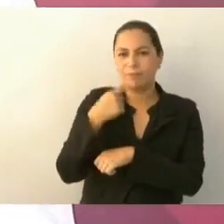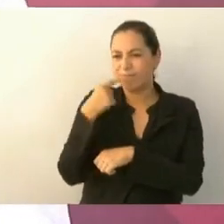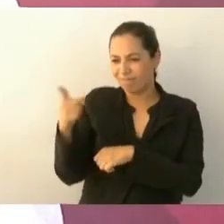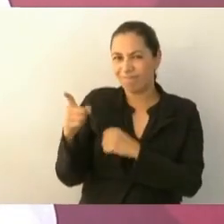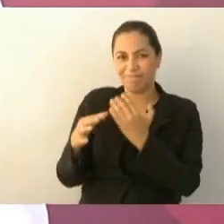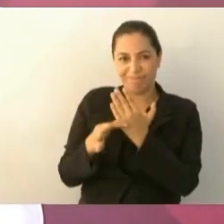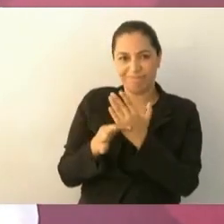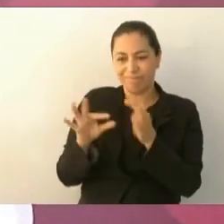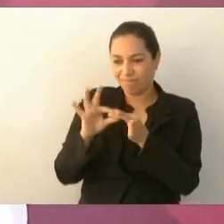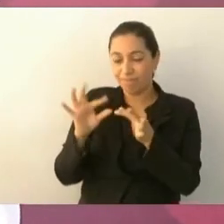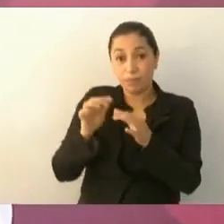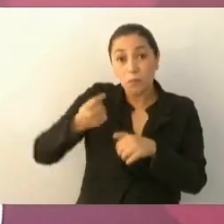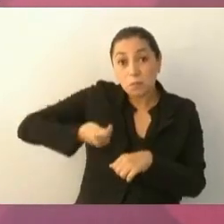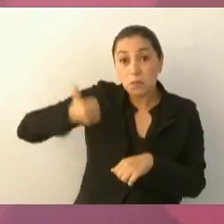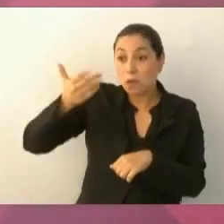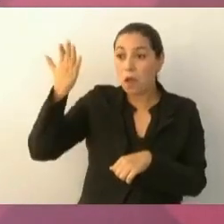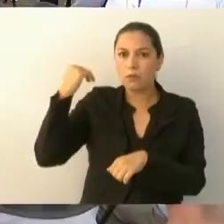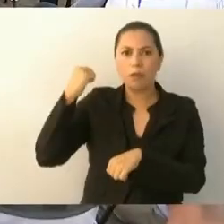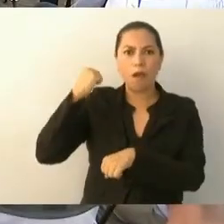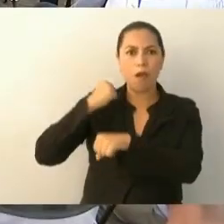tiempo